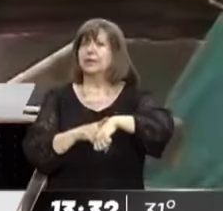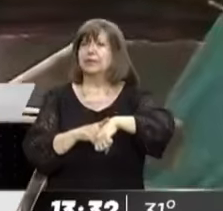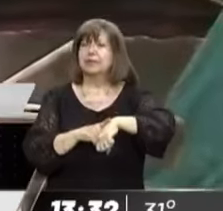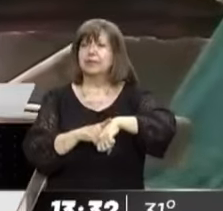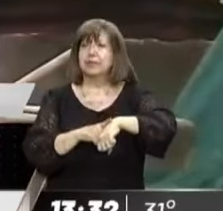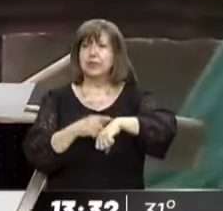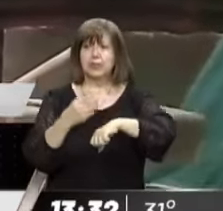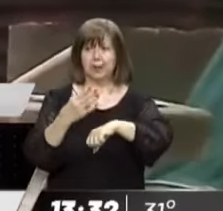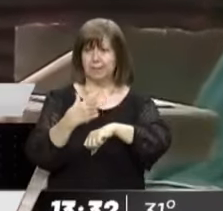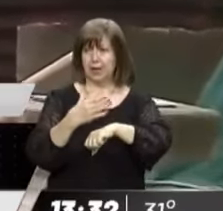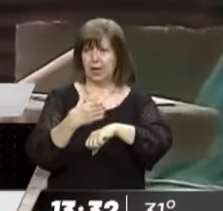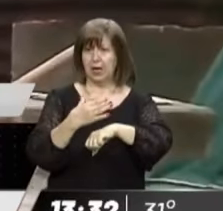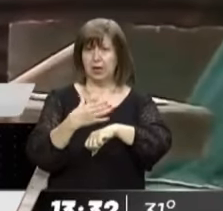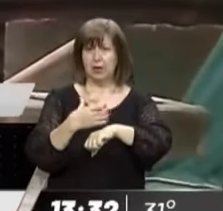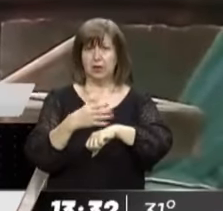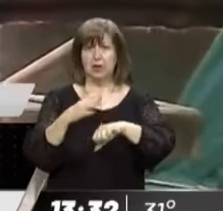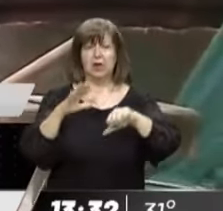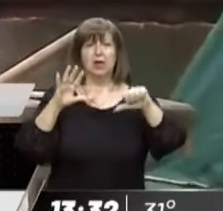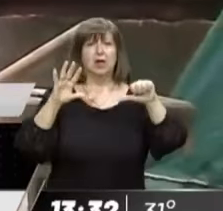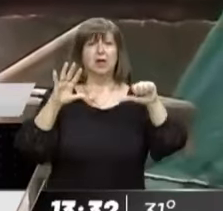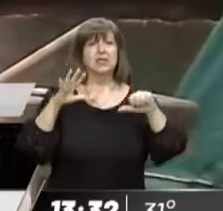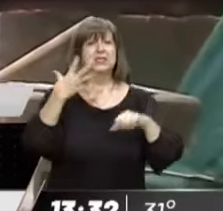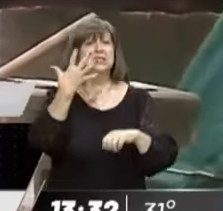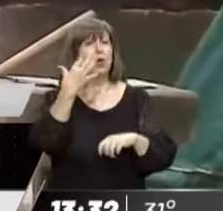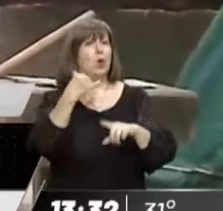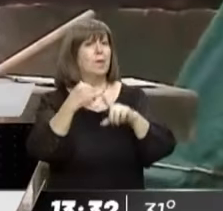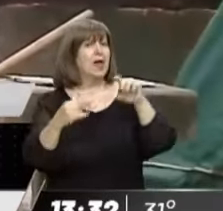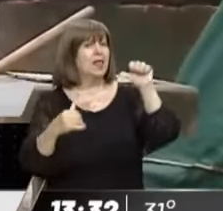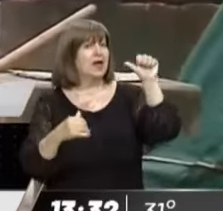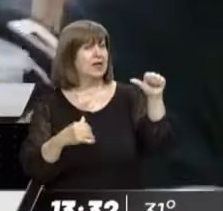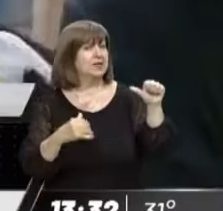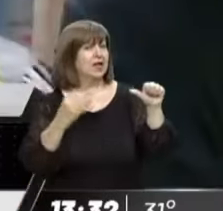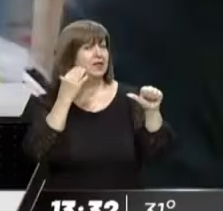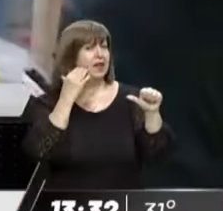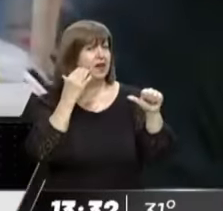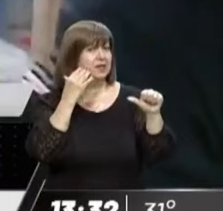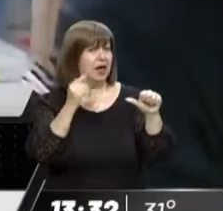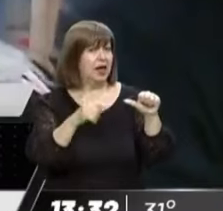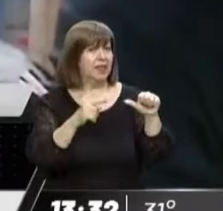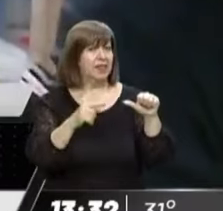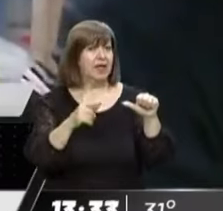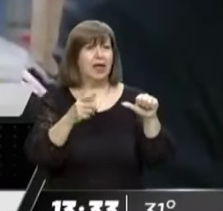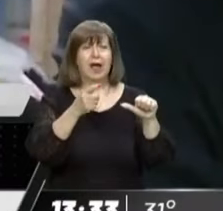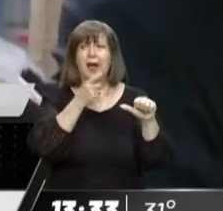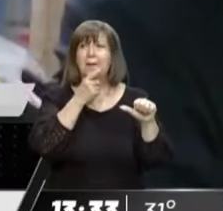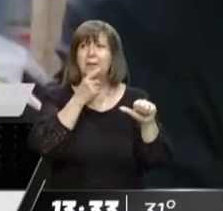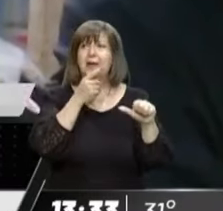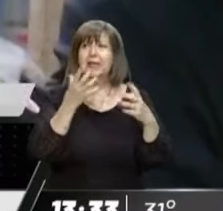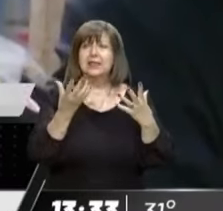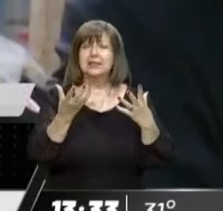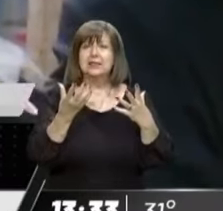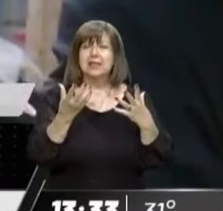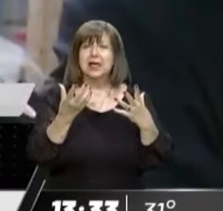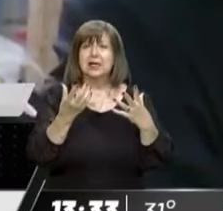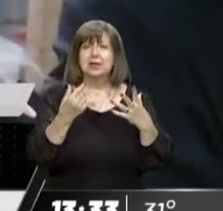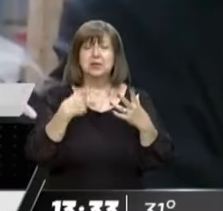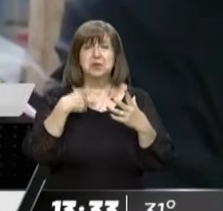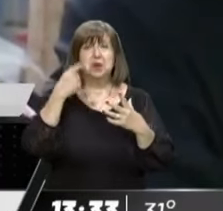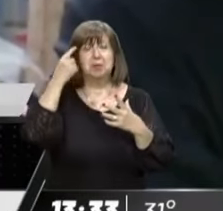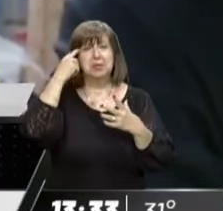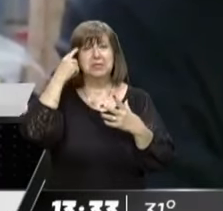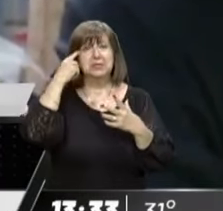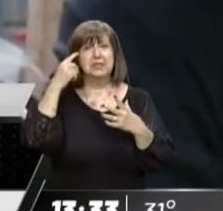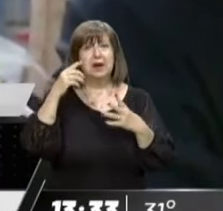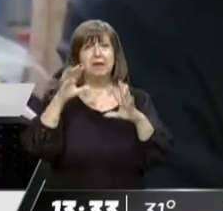fue temprano, ¿qué hora? ¿6? Como las 5:30, 6, sí. Era algo parecido al fin del mundo. Yo lo vi algo